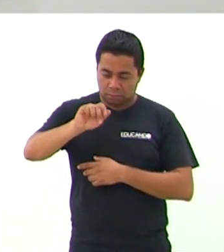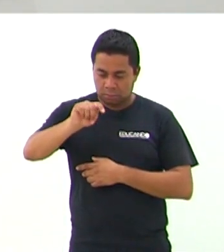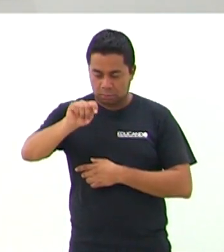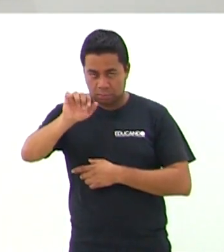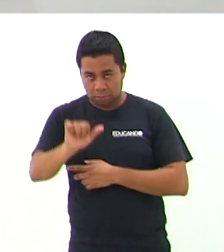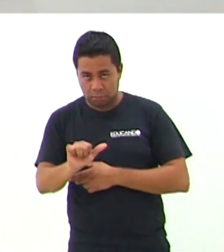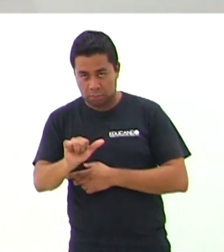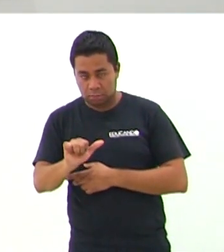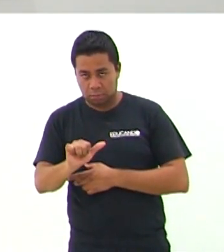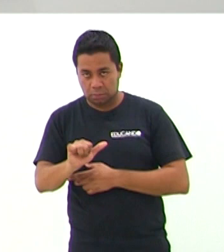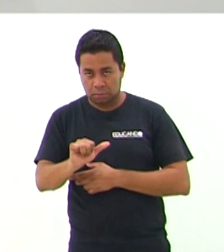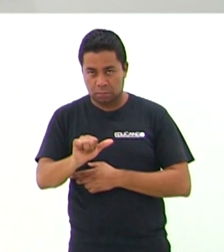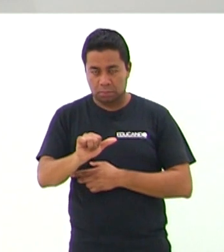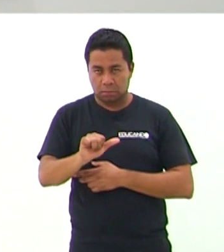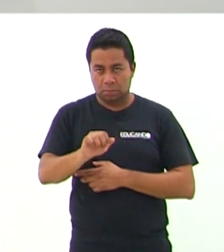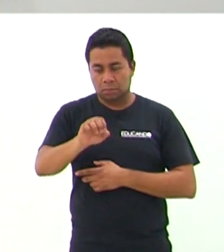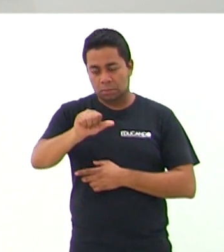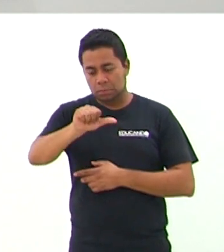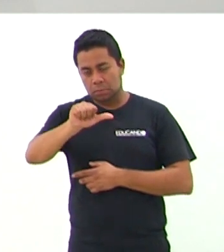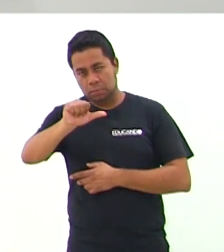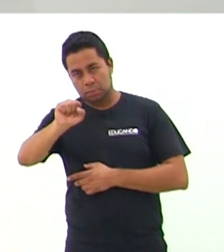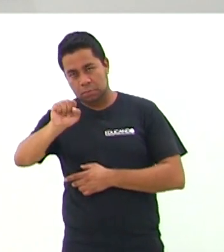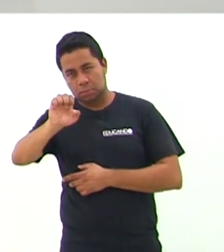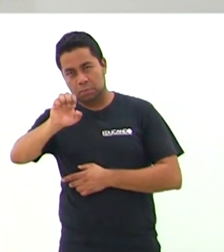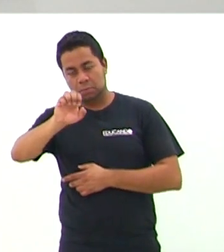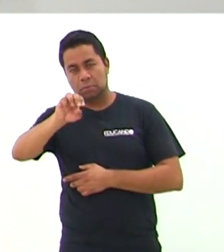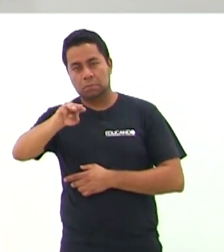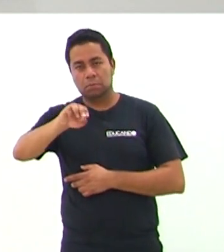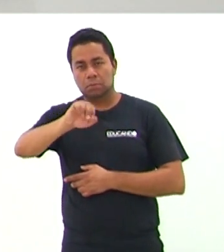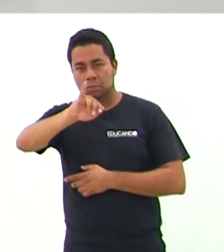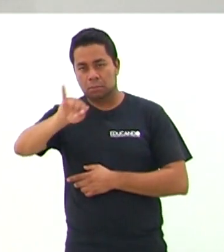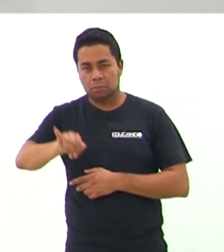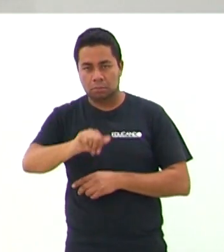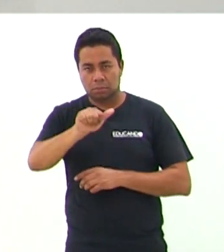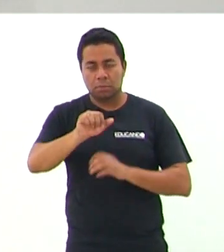sería? ¿Asemeja o semeja?